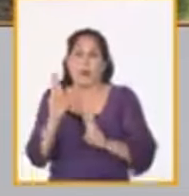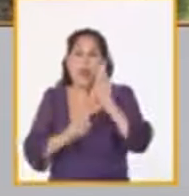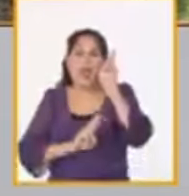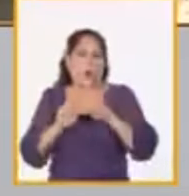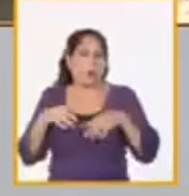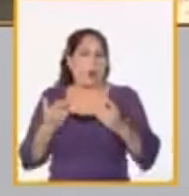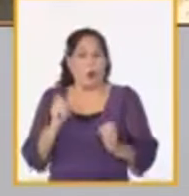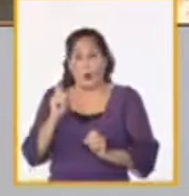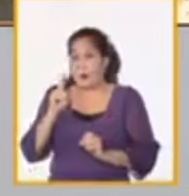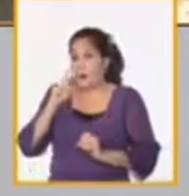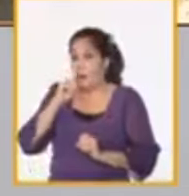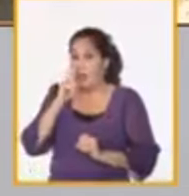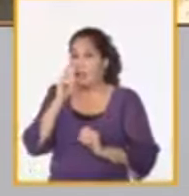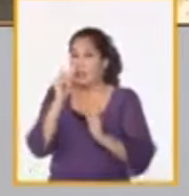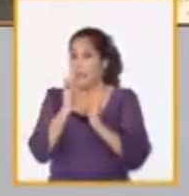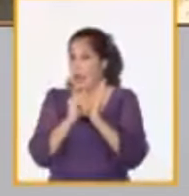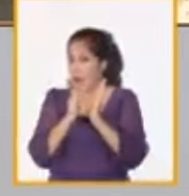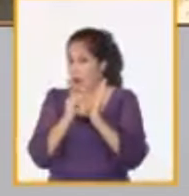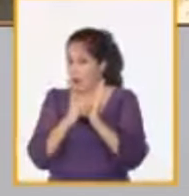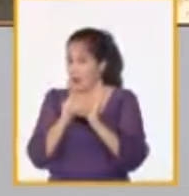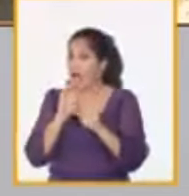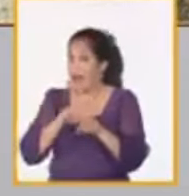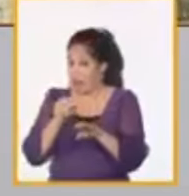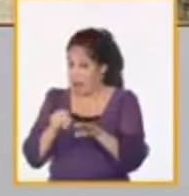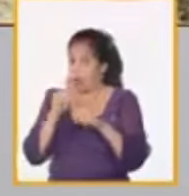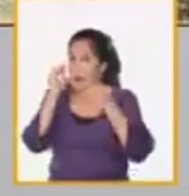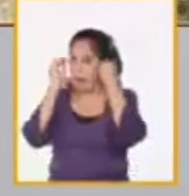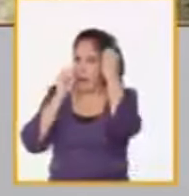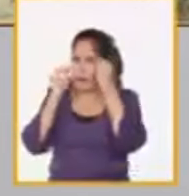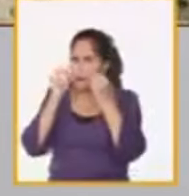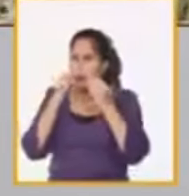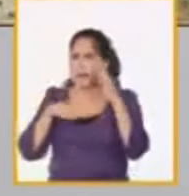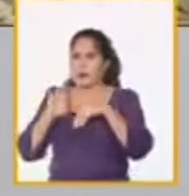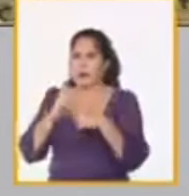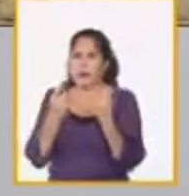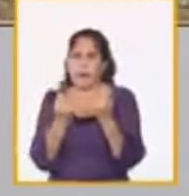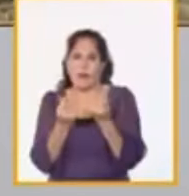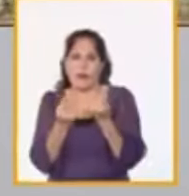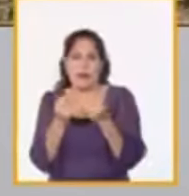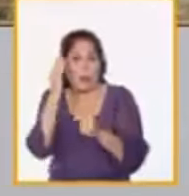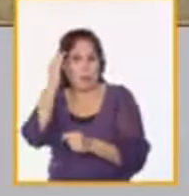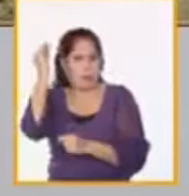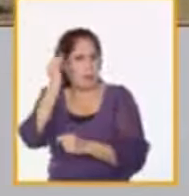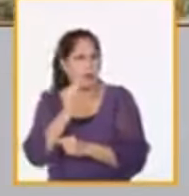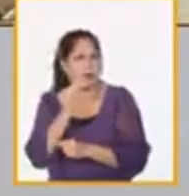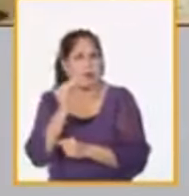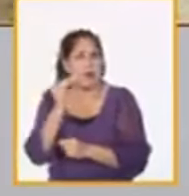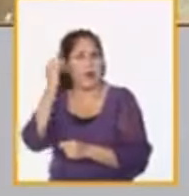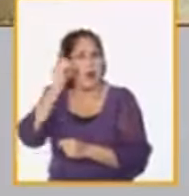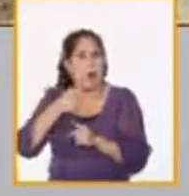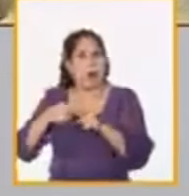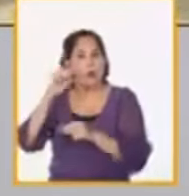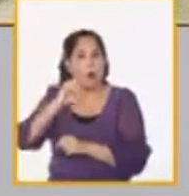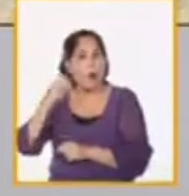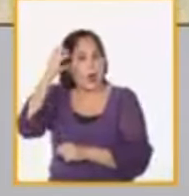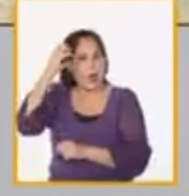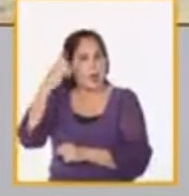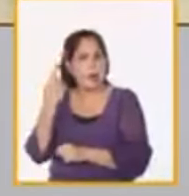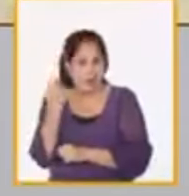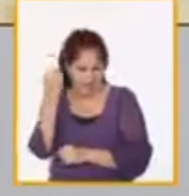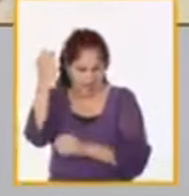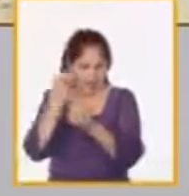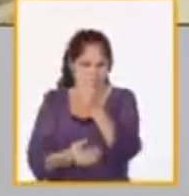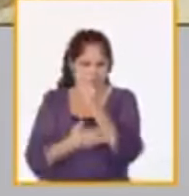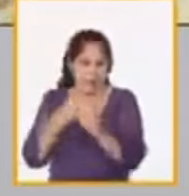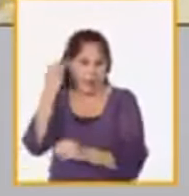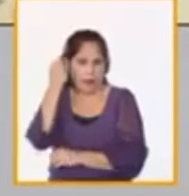cuando concluyera el primer semestre se hiciera un análisis por el Ministerio de Finanzas para ver aquellos organismos que necesitaban de verdad ese